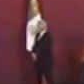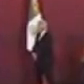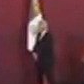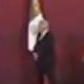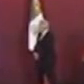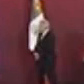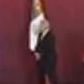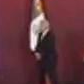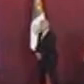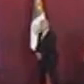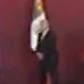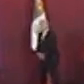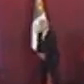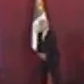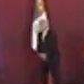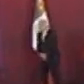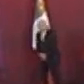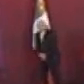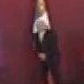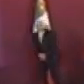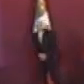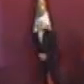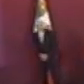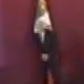Balam Es todo, gracias.